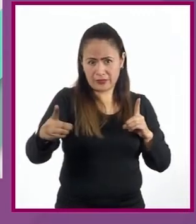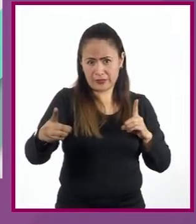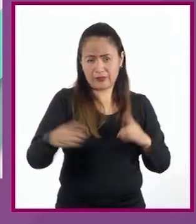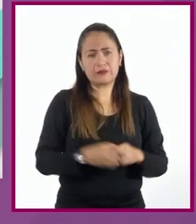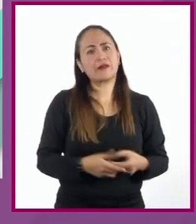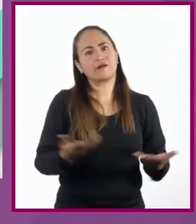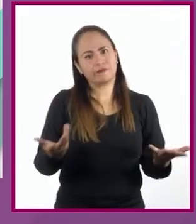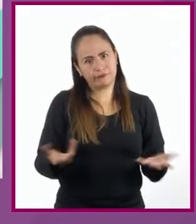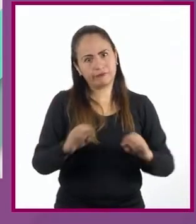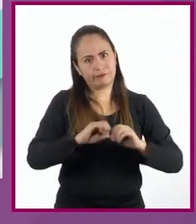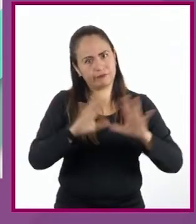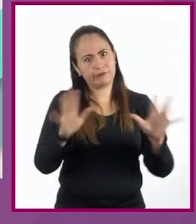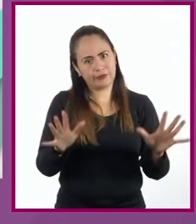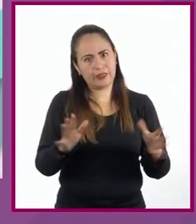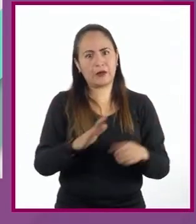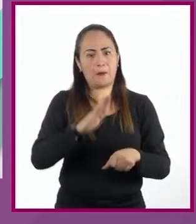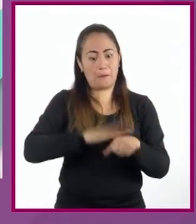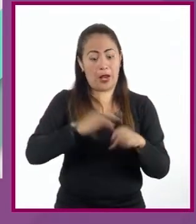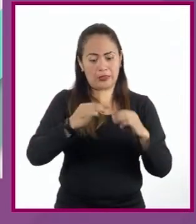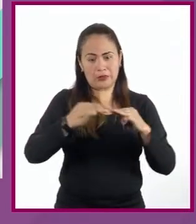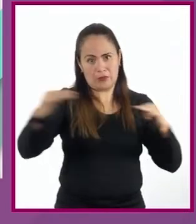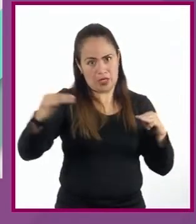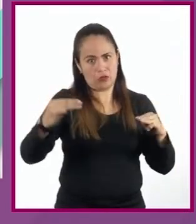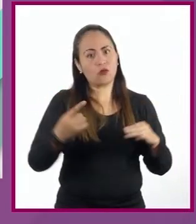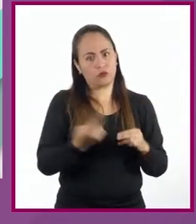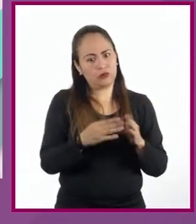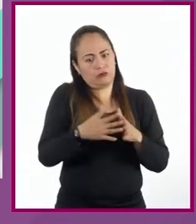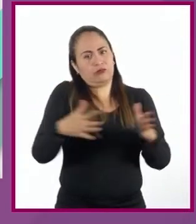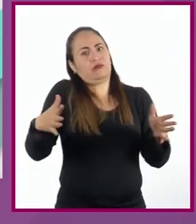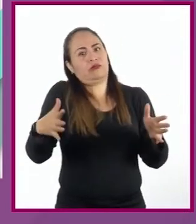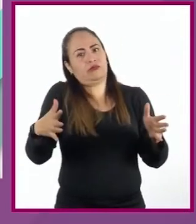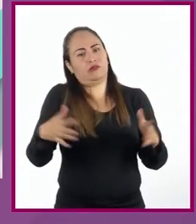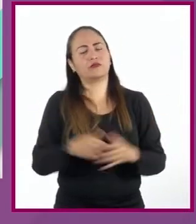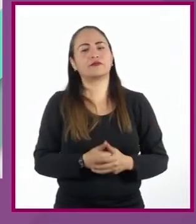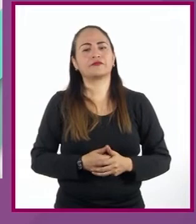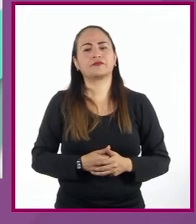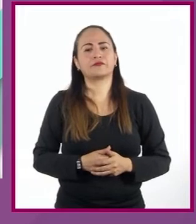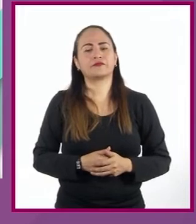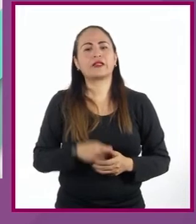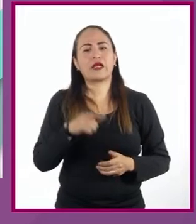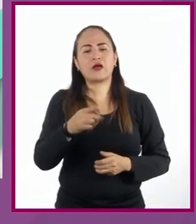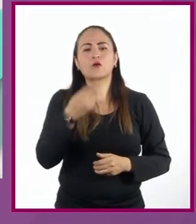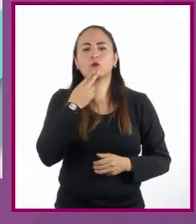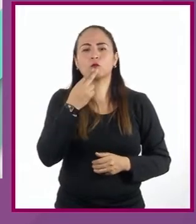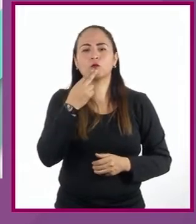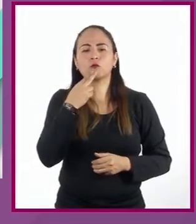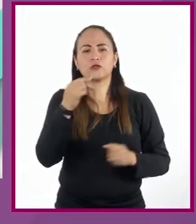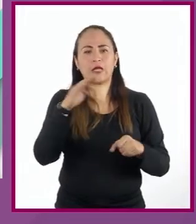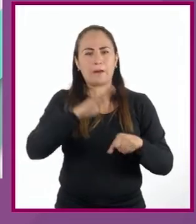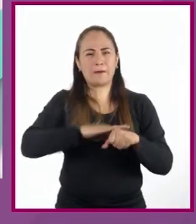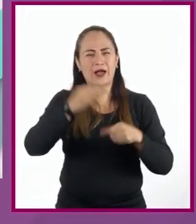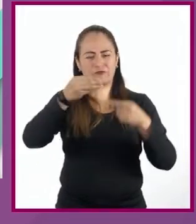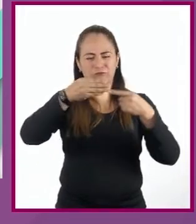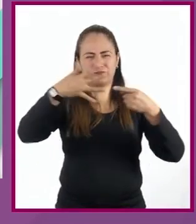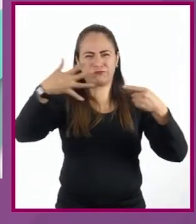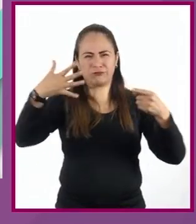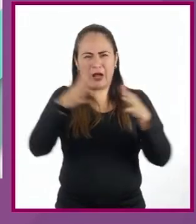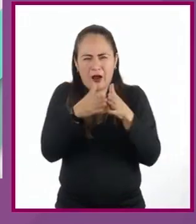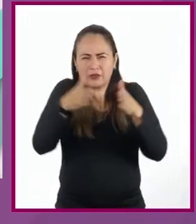evidentemente es mayor que un metro. Por lo tanto, es conveniente utilizar uno de los múltiplos del